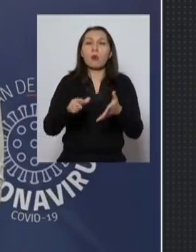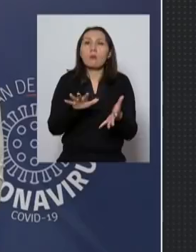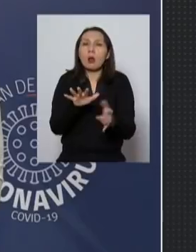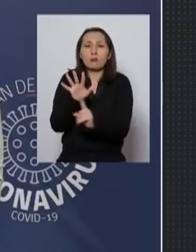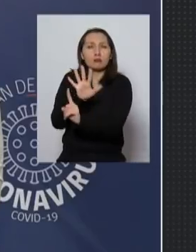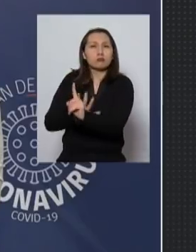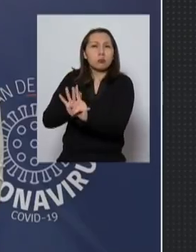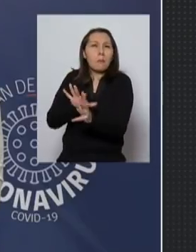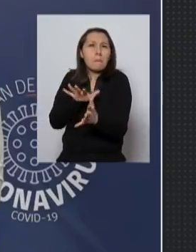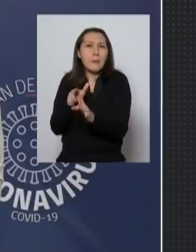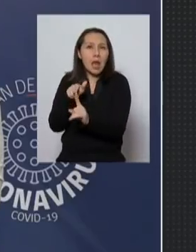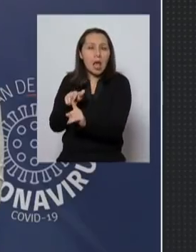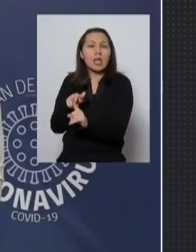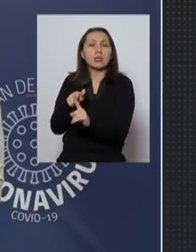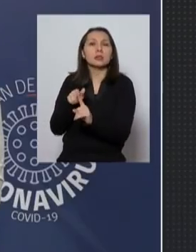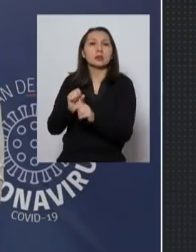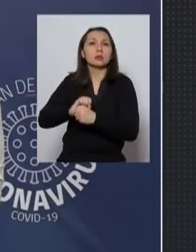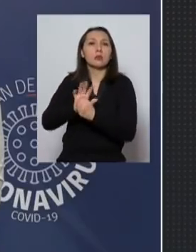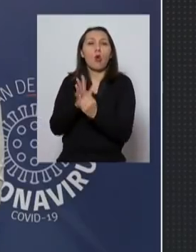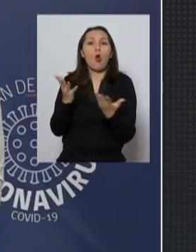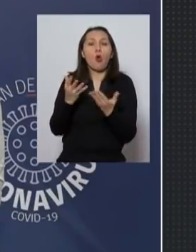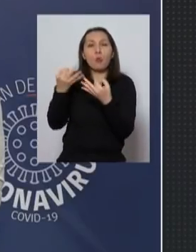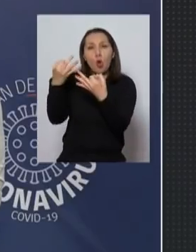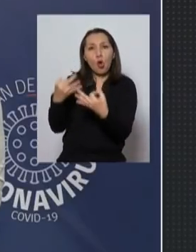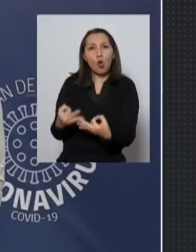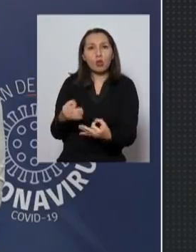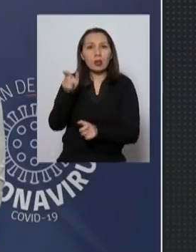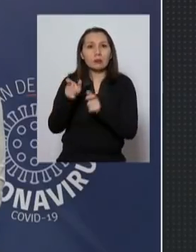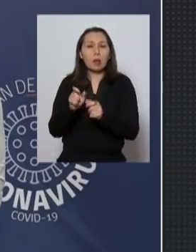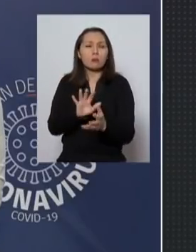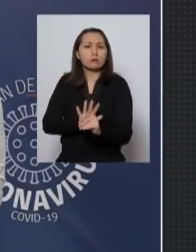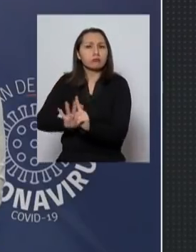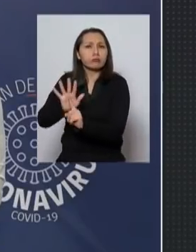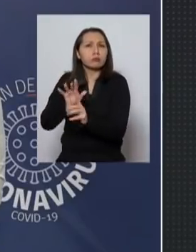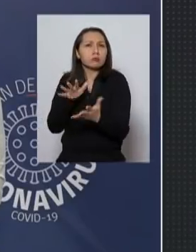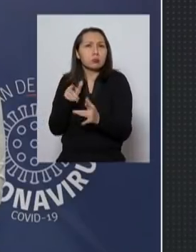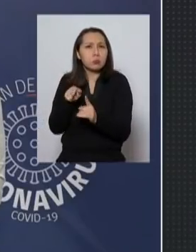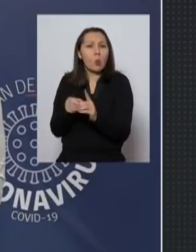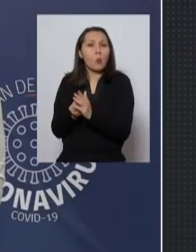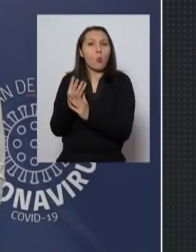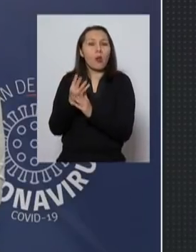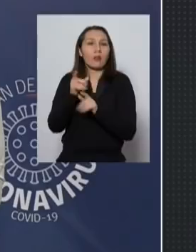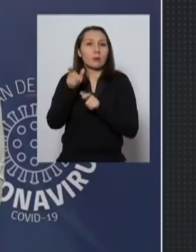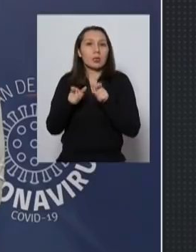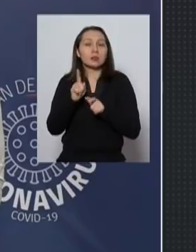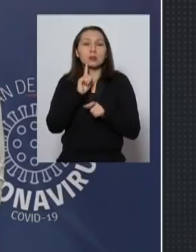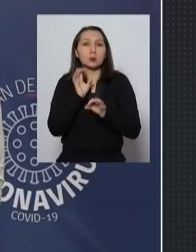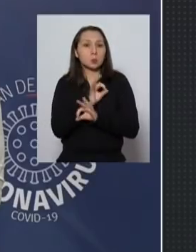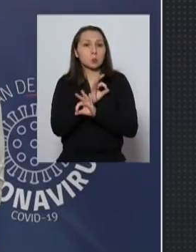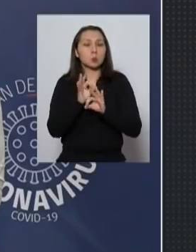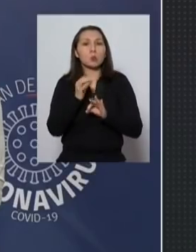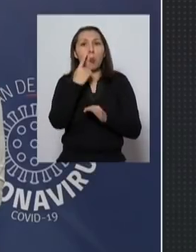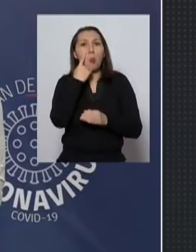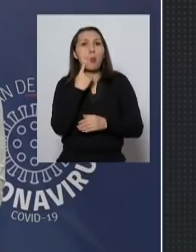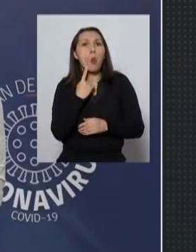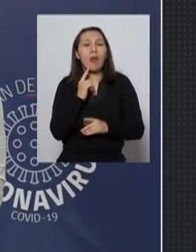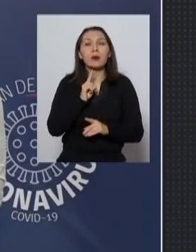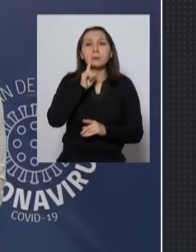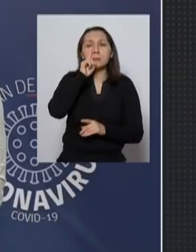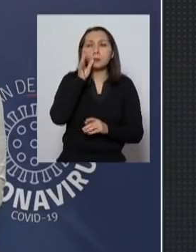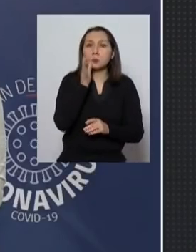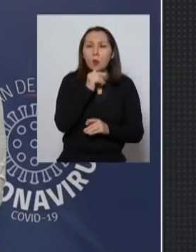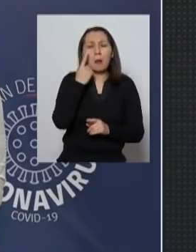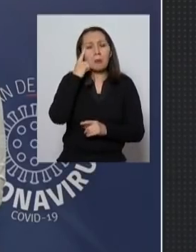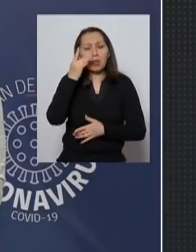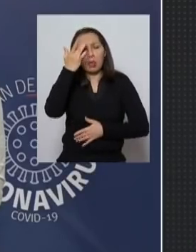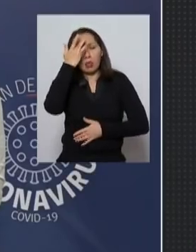probable. ¿Cómo se está llevando a cabo el conteo de estos casos probables, sobre todo considerando las personas que no tienen prueba diagnóstica, pero